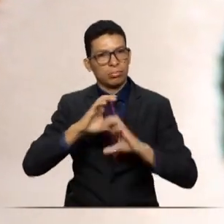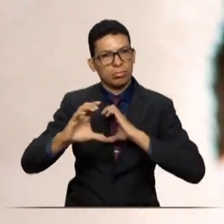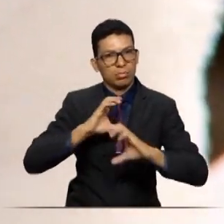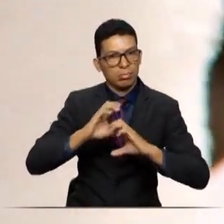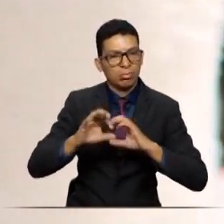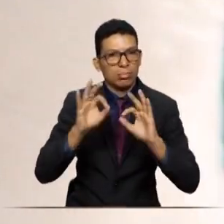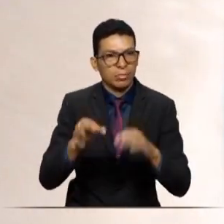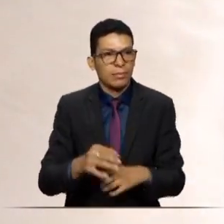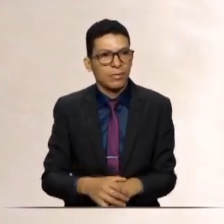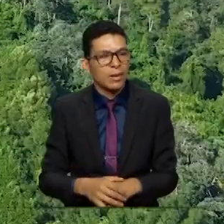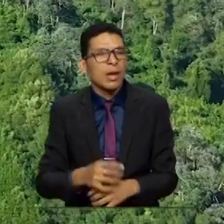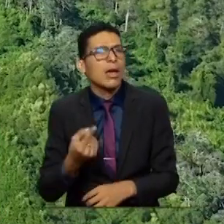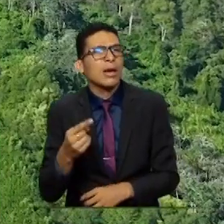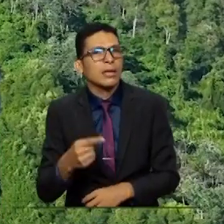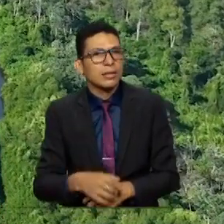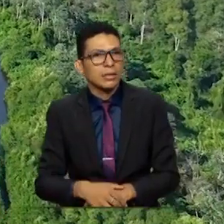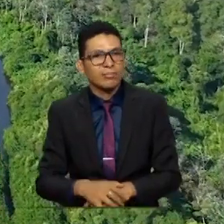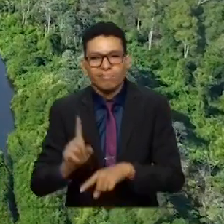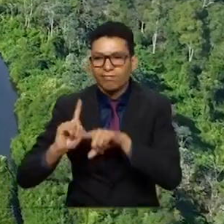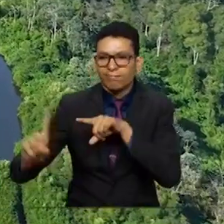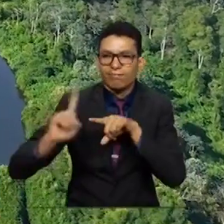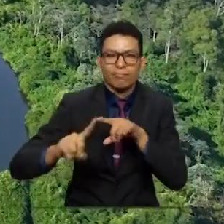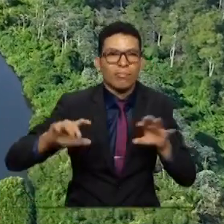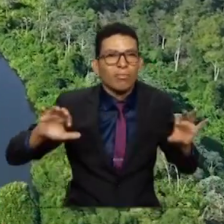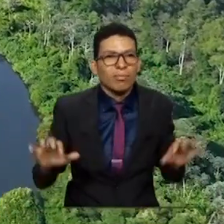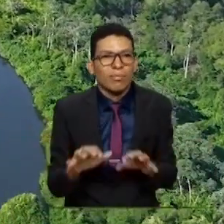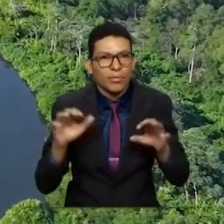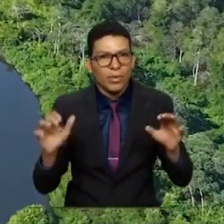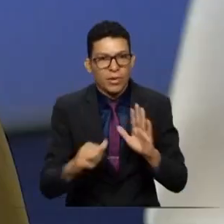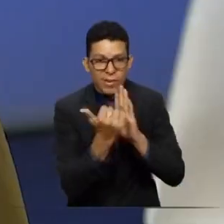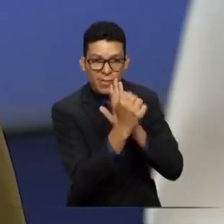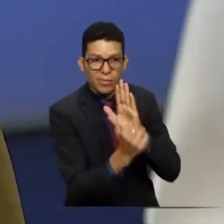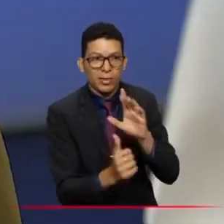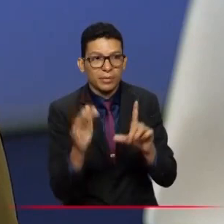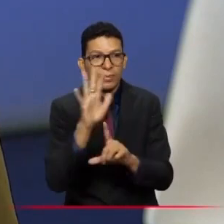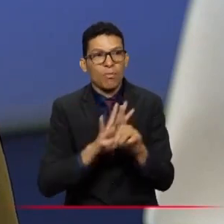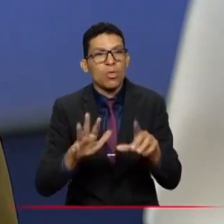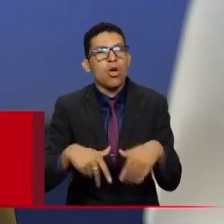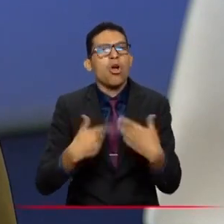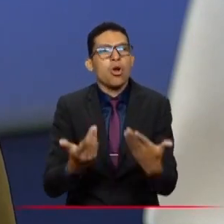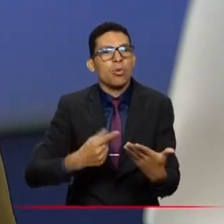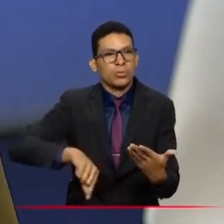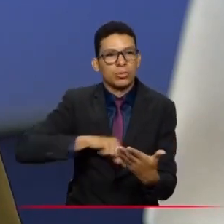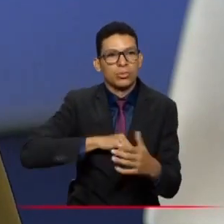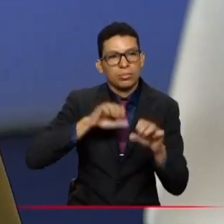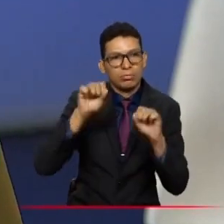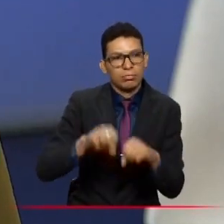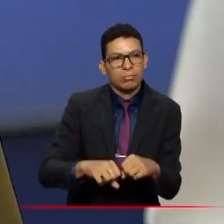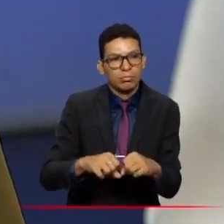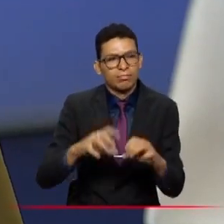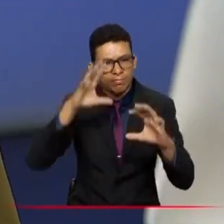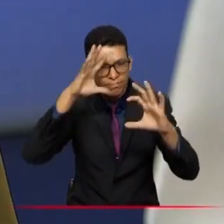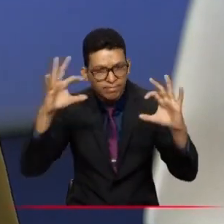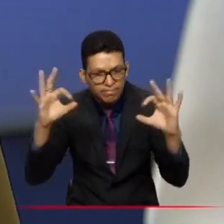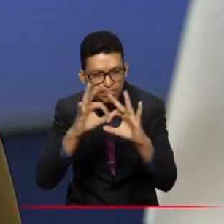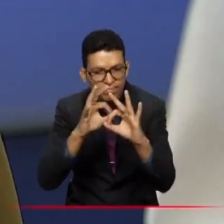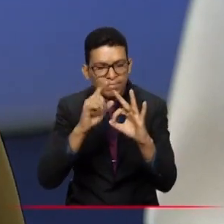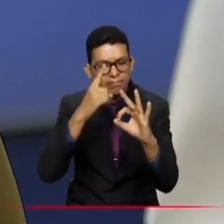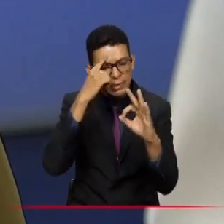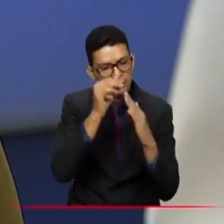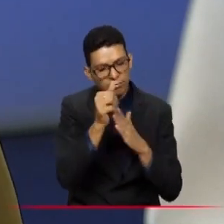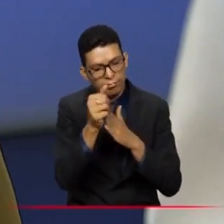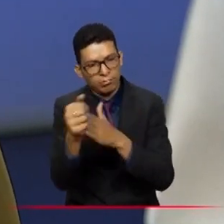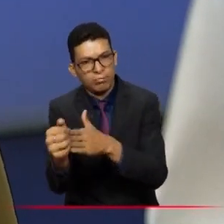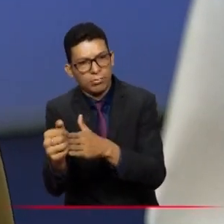comunicadores, sobre las diferentes actividades y programas y cómo nosotros podemos enfocarnos, orientarnos